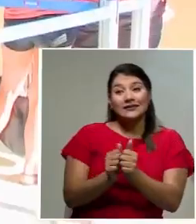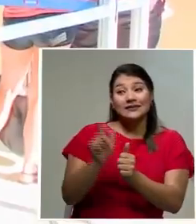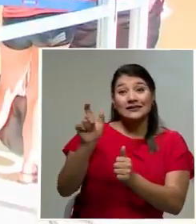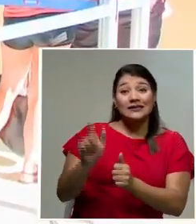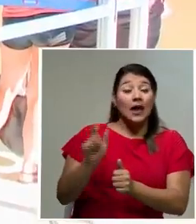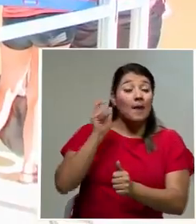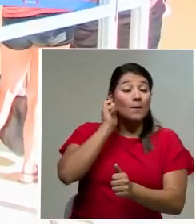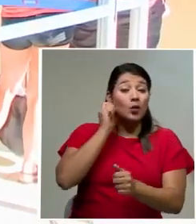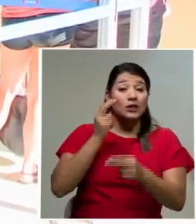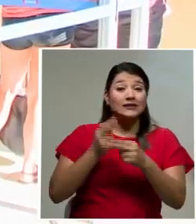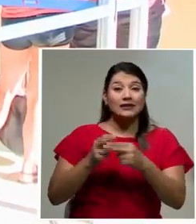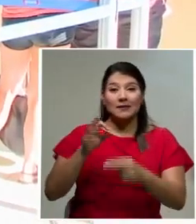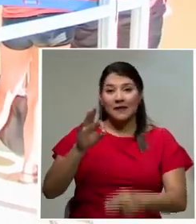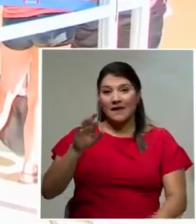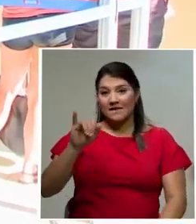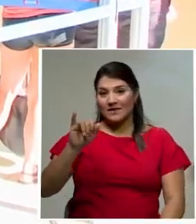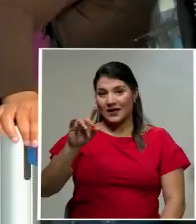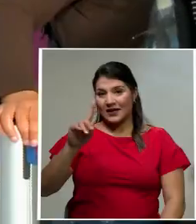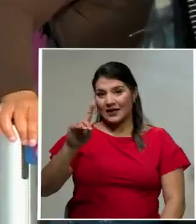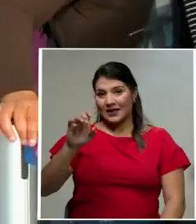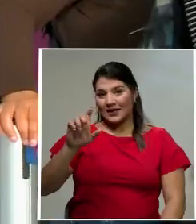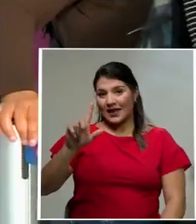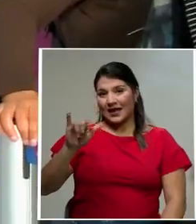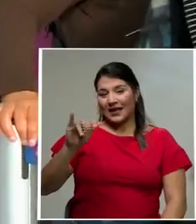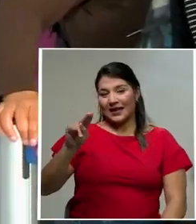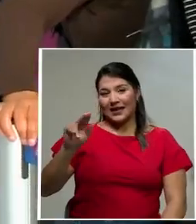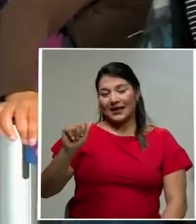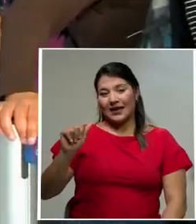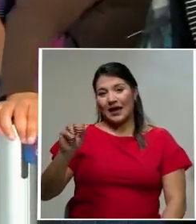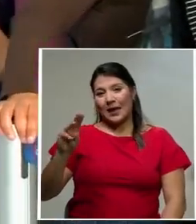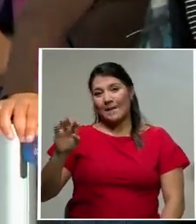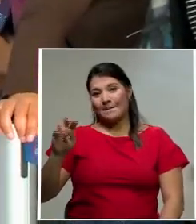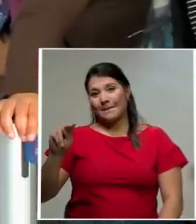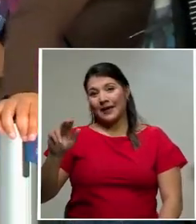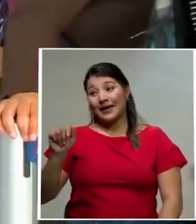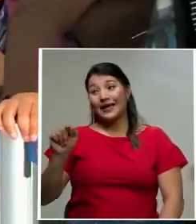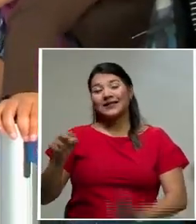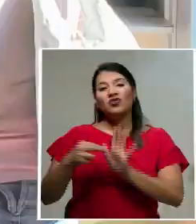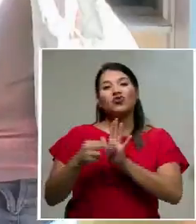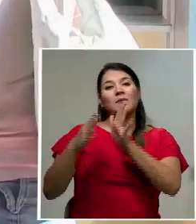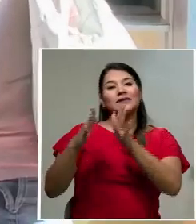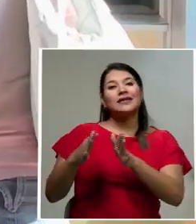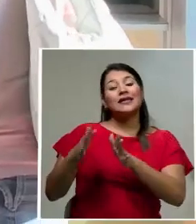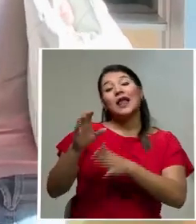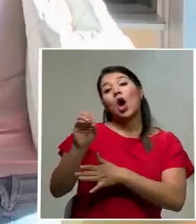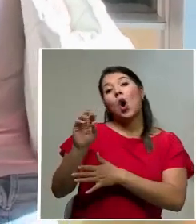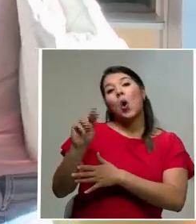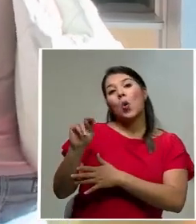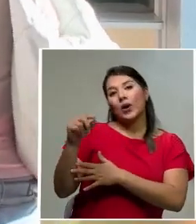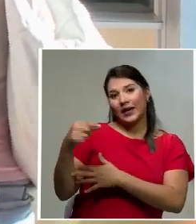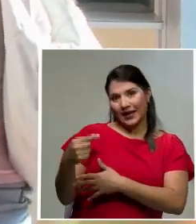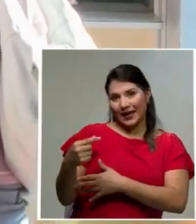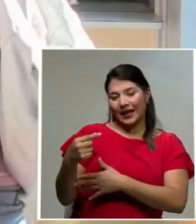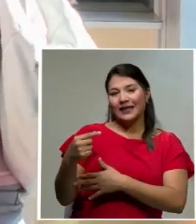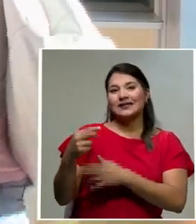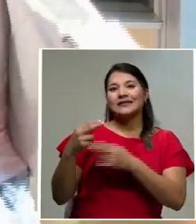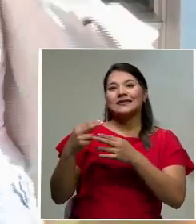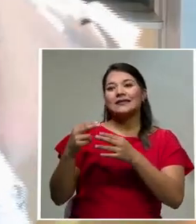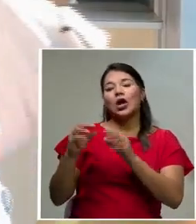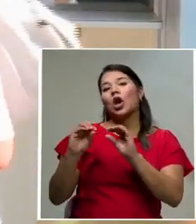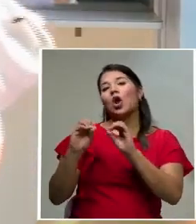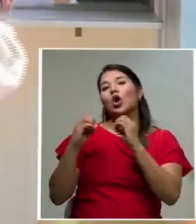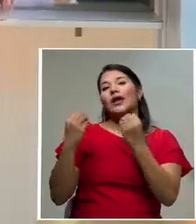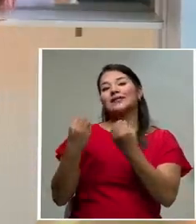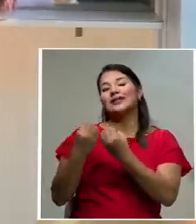quien es el representante de la ONG Asociación Centro de Derechos Laborales Sin Fronteras. Fidelina, gracias por atendernos, buenas noches. Ustedes